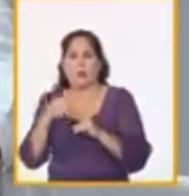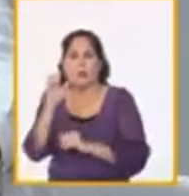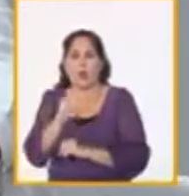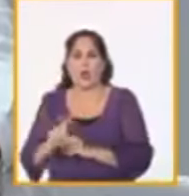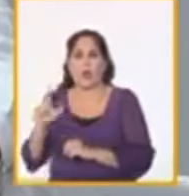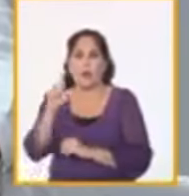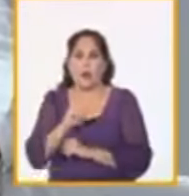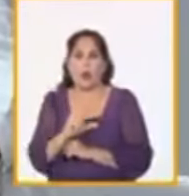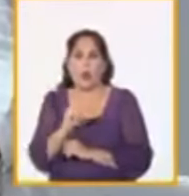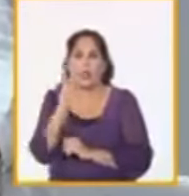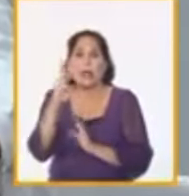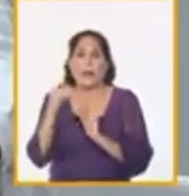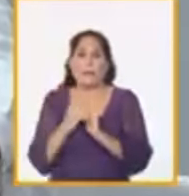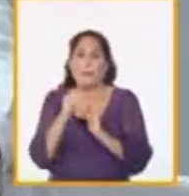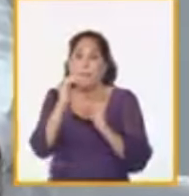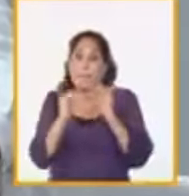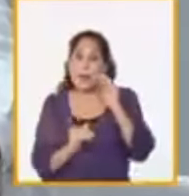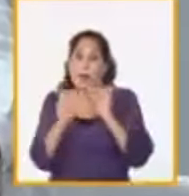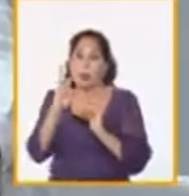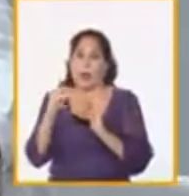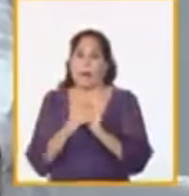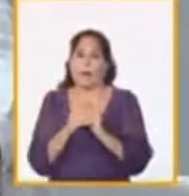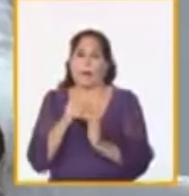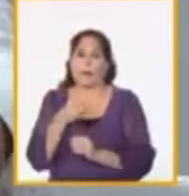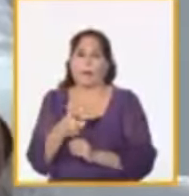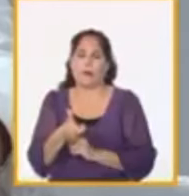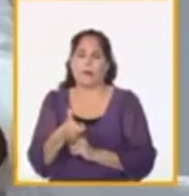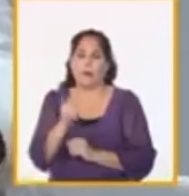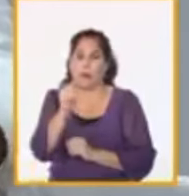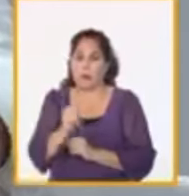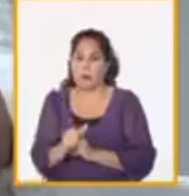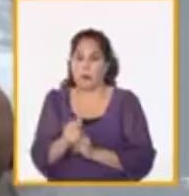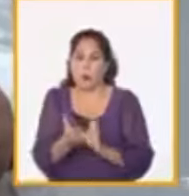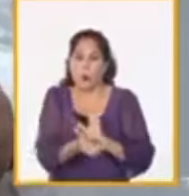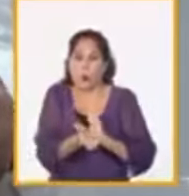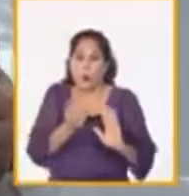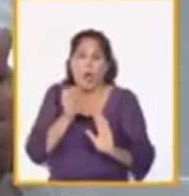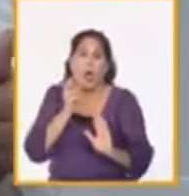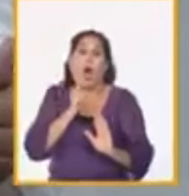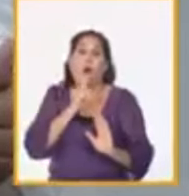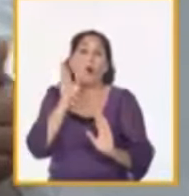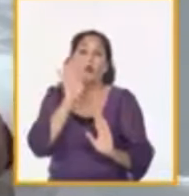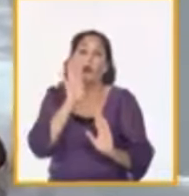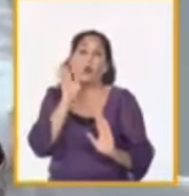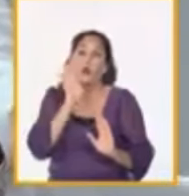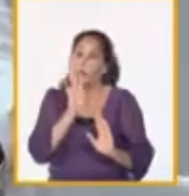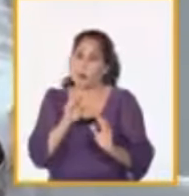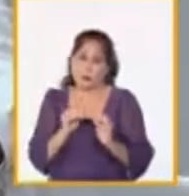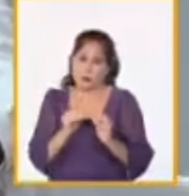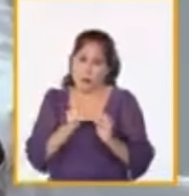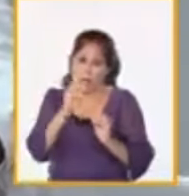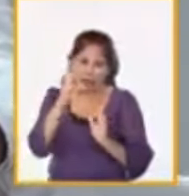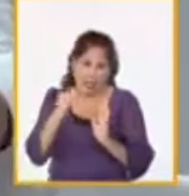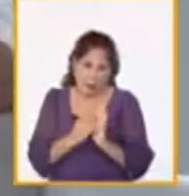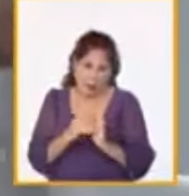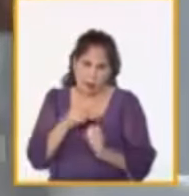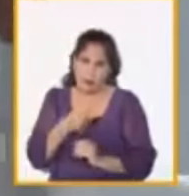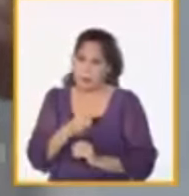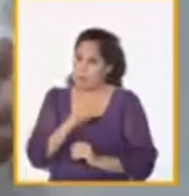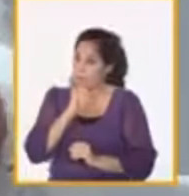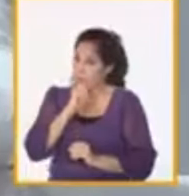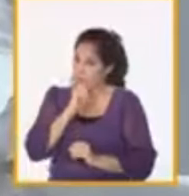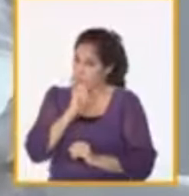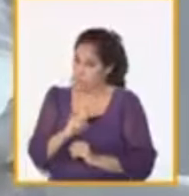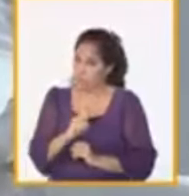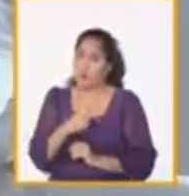ganan menos de 3.000 pesos. Y realmente estamos haciendo un trabajo para ver cómo eso lo podemos revertir. Estamos